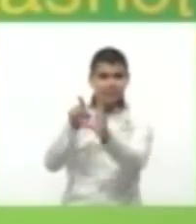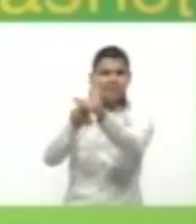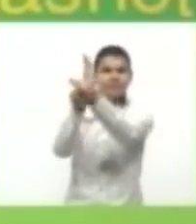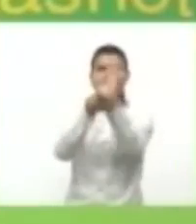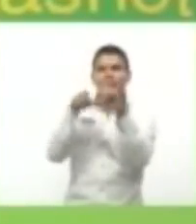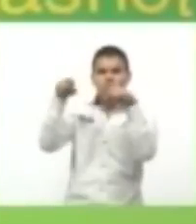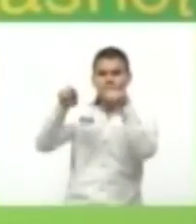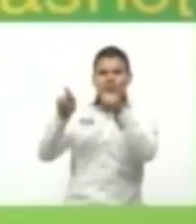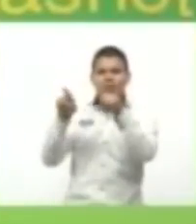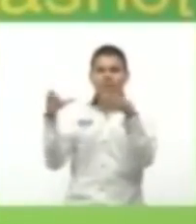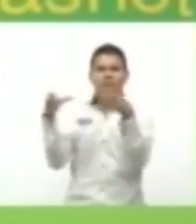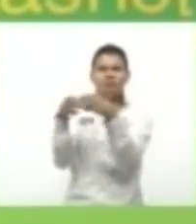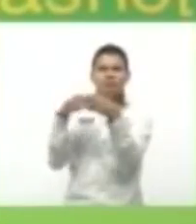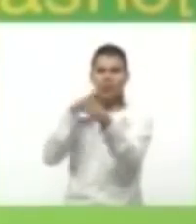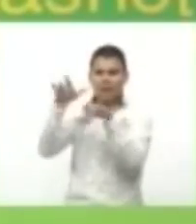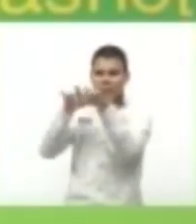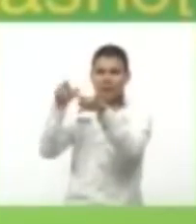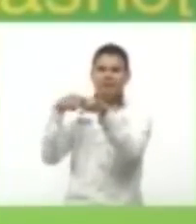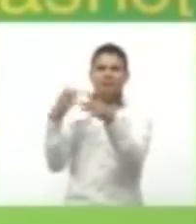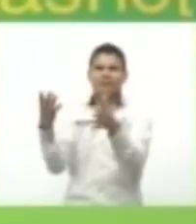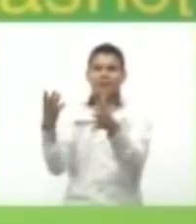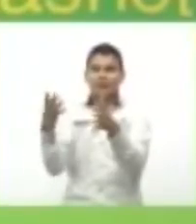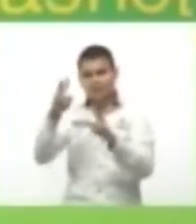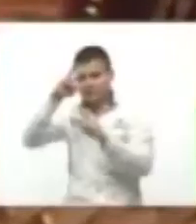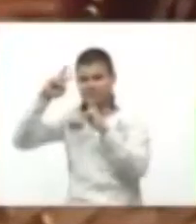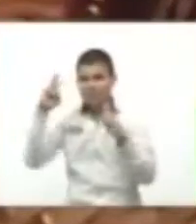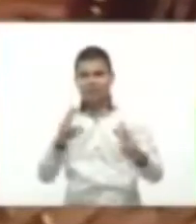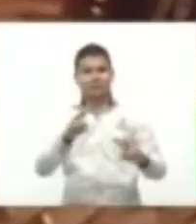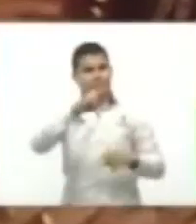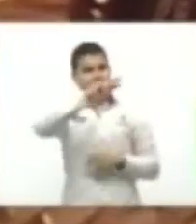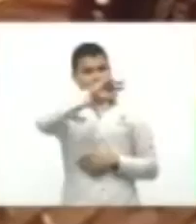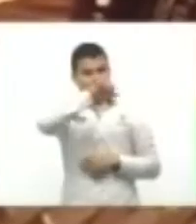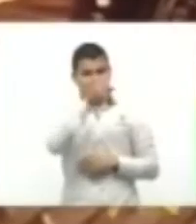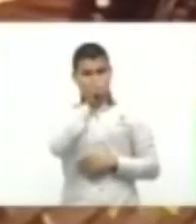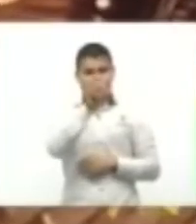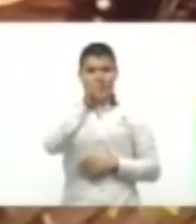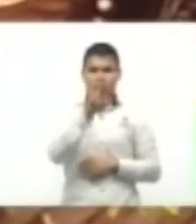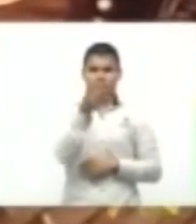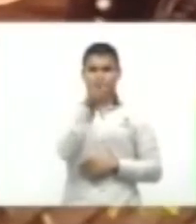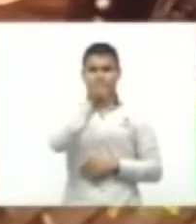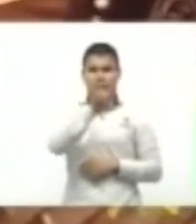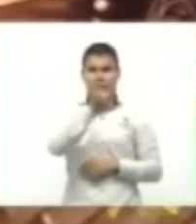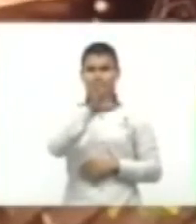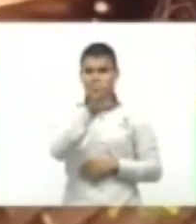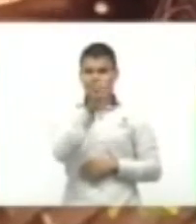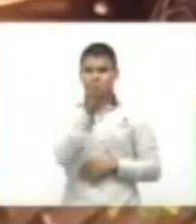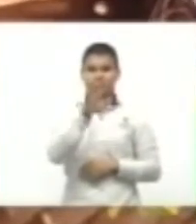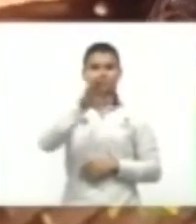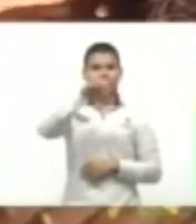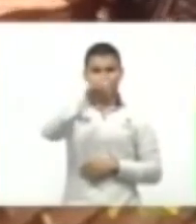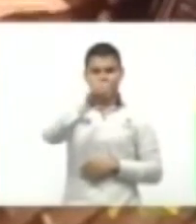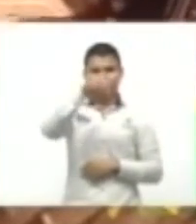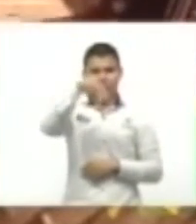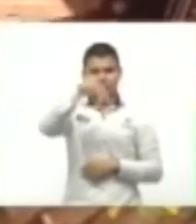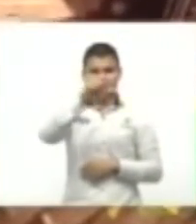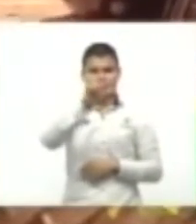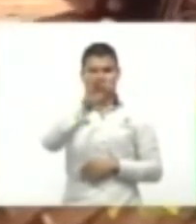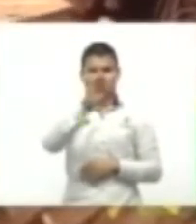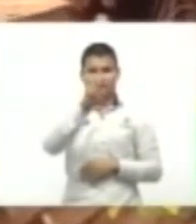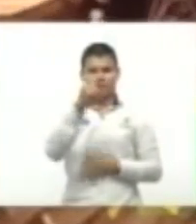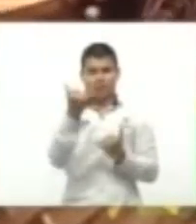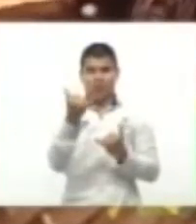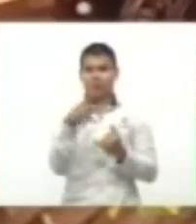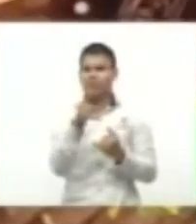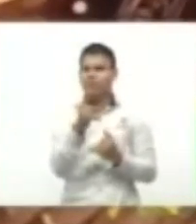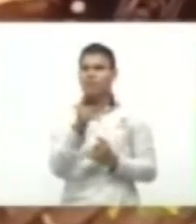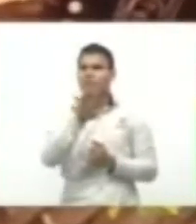rinde homenaje al maestro Jorge Oñate. Veamos. El Festival Francisco el Hombre prende sus motores y este año llega a su edición